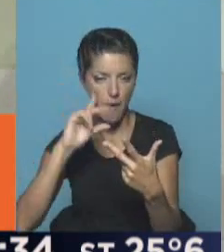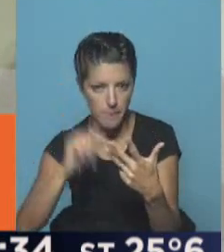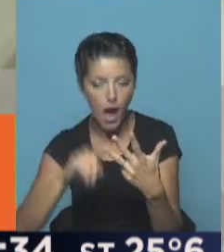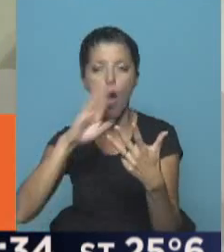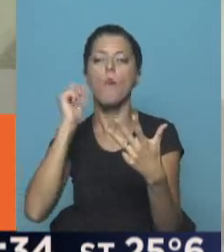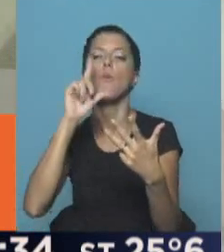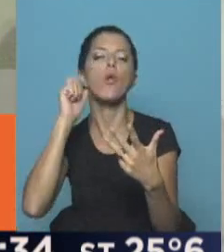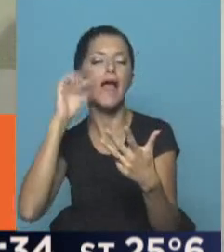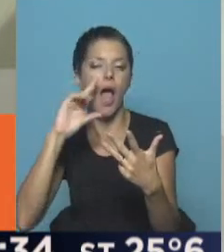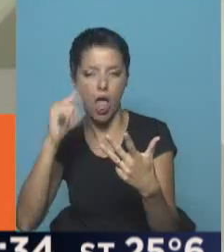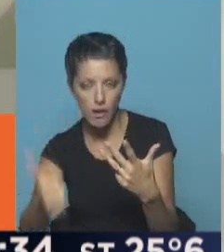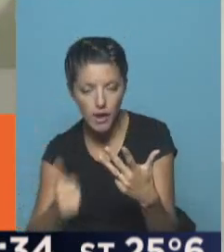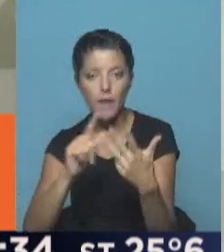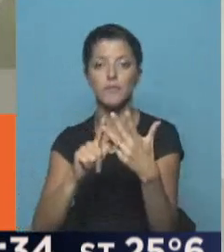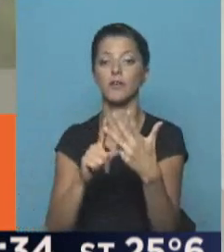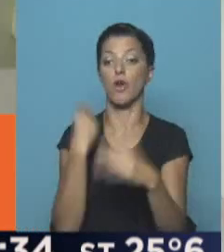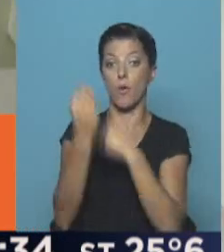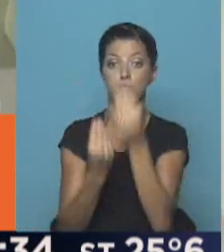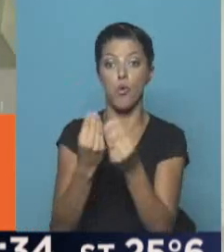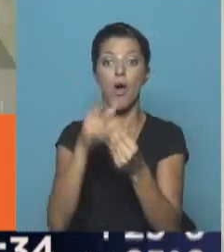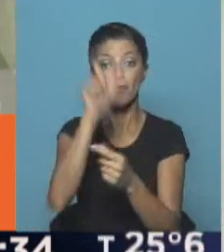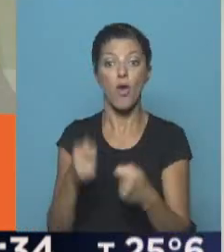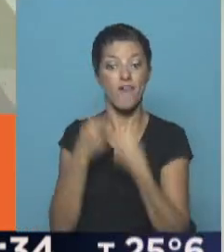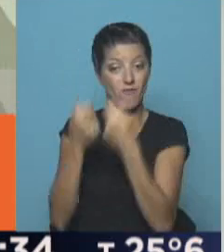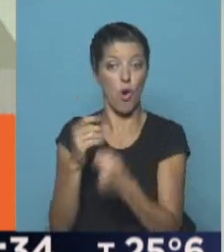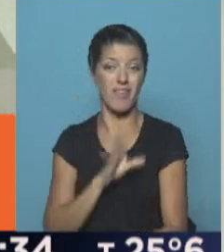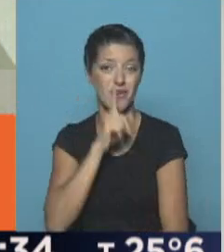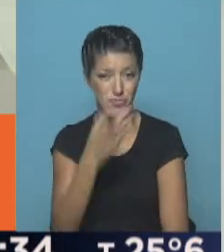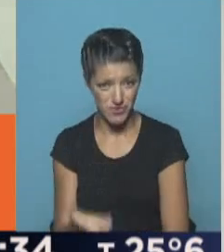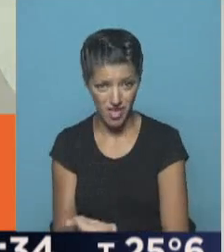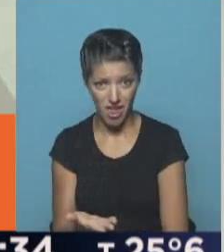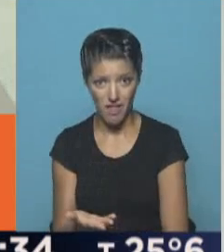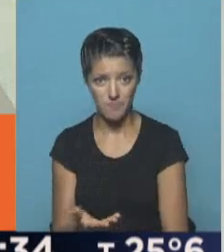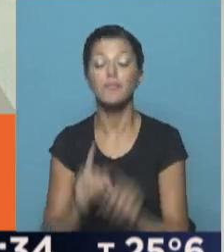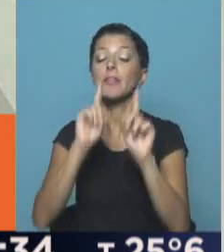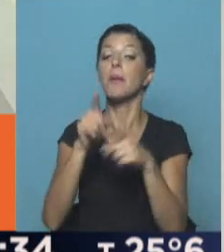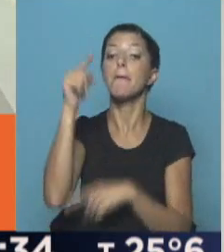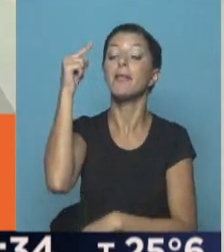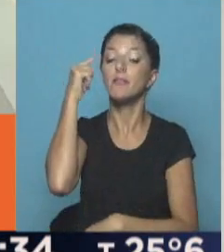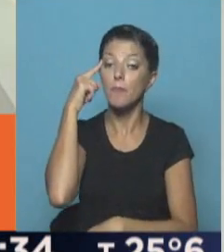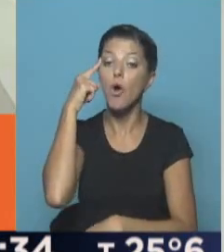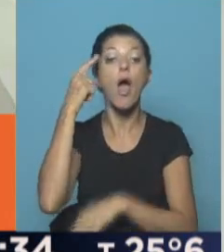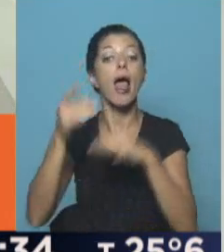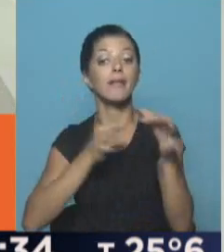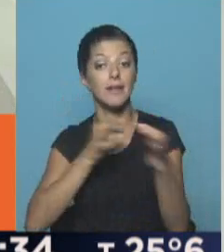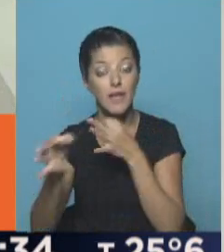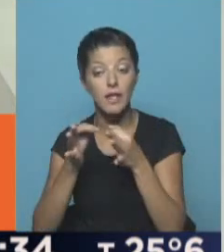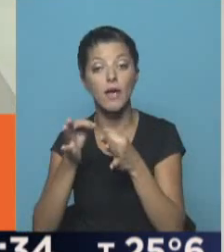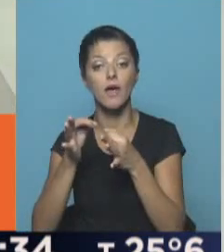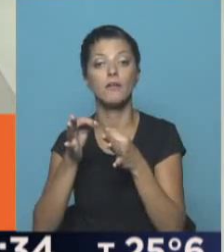líderes prorrusos y hasta pro-Putin. Sí, sí. Hay que tener en cuenta una revalorización estratégica por parte de